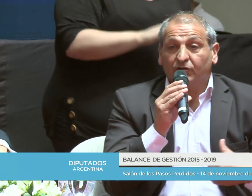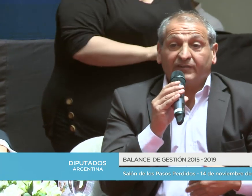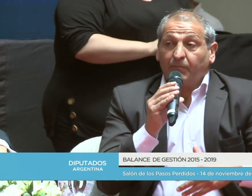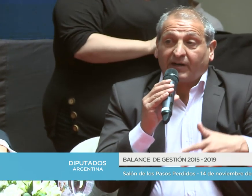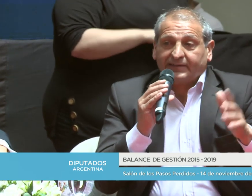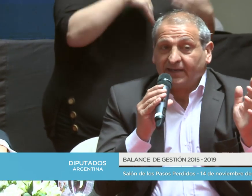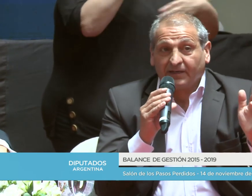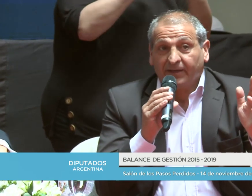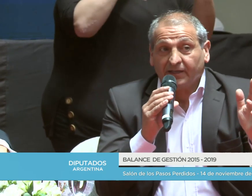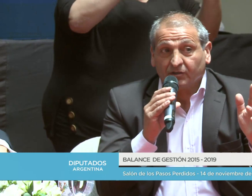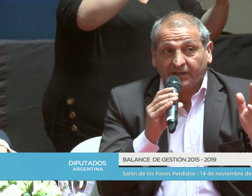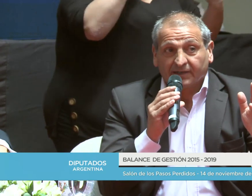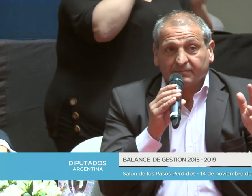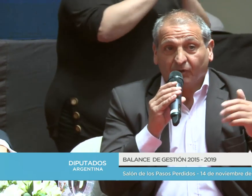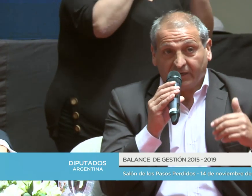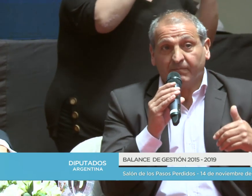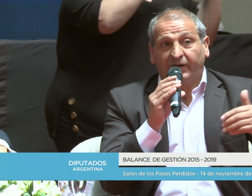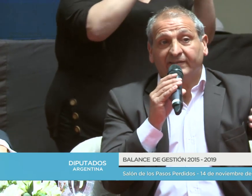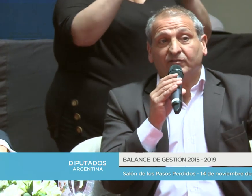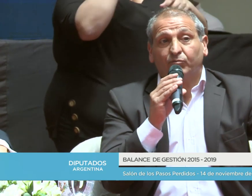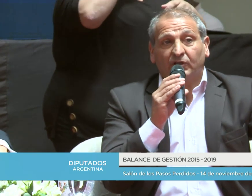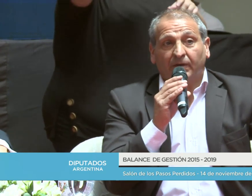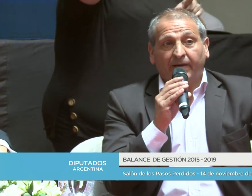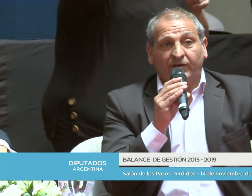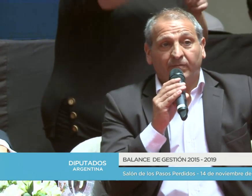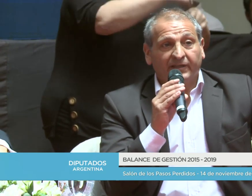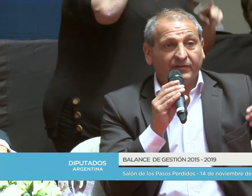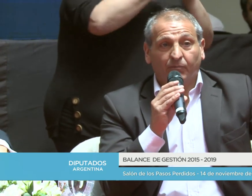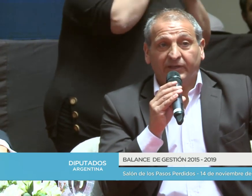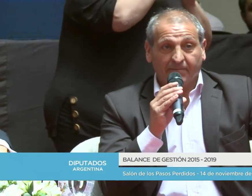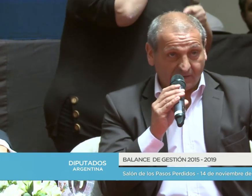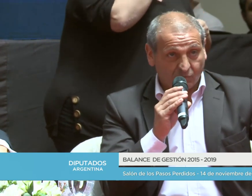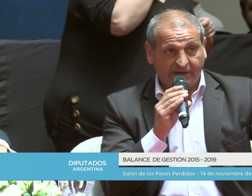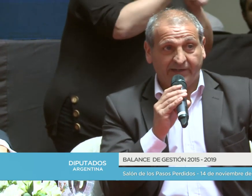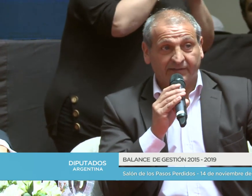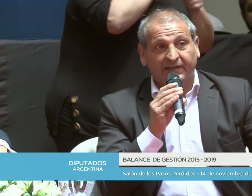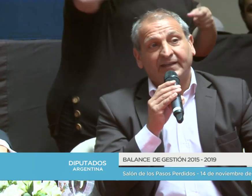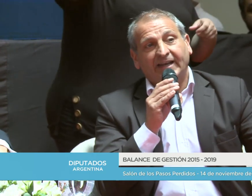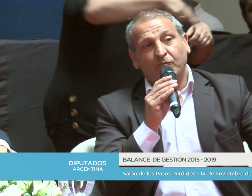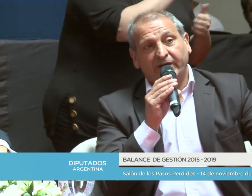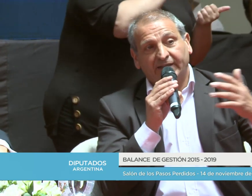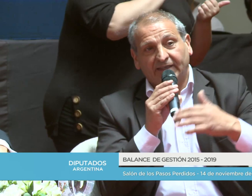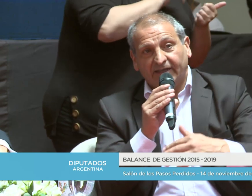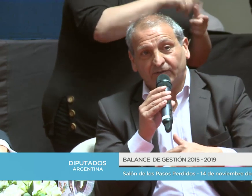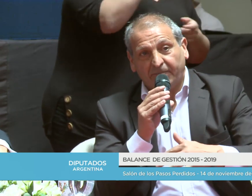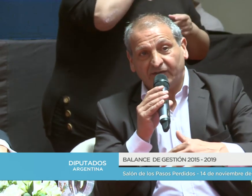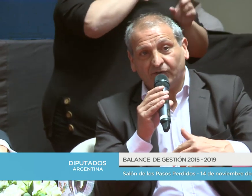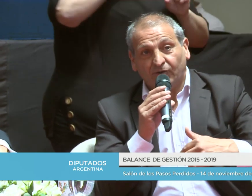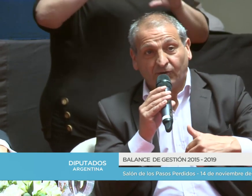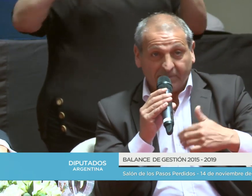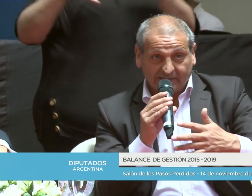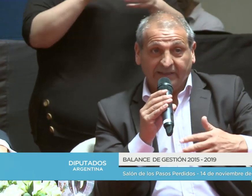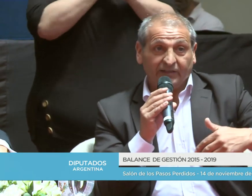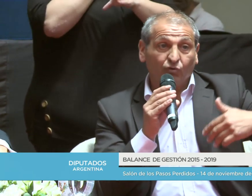Y todo lo que se puede rastrear a través de la historia. Por ejemplo, que en ese subsuelo trabajaban hombres y no podían bajar mujeres, que las mujeres tenían un